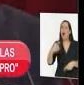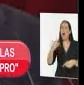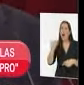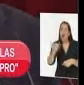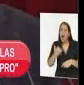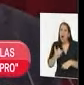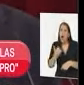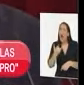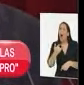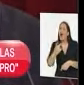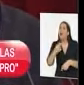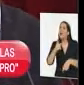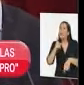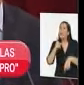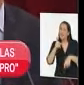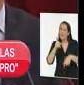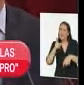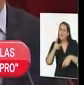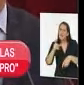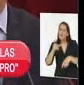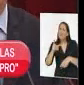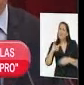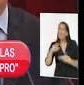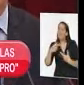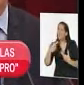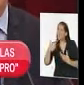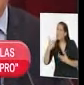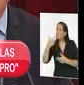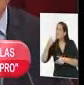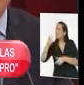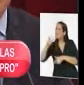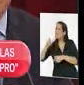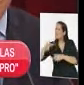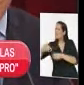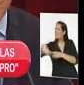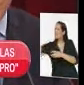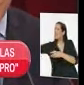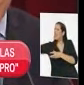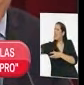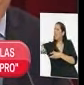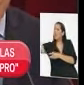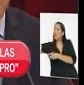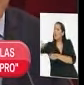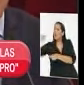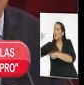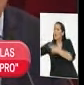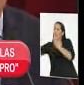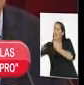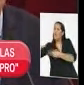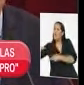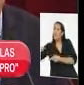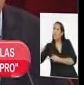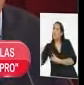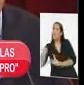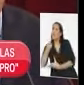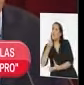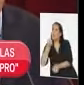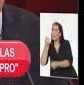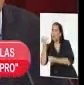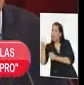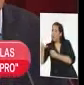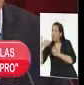gobierno, los que van apareciendo son los que deberían estar escondidos adentro de un placar o bajo tierra o